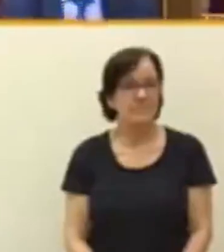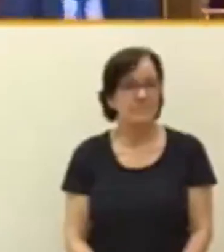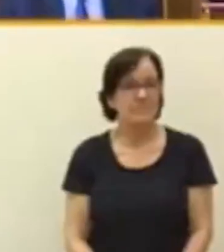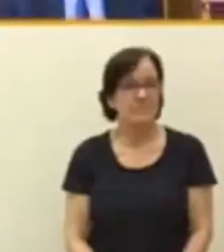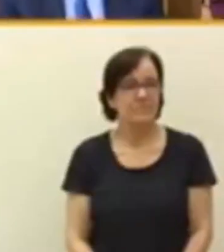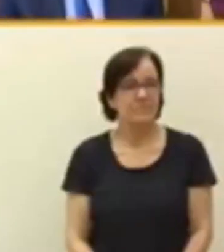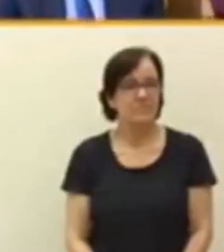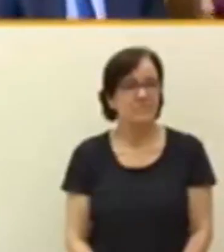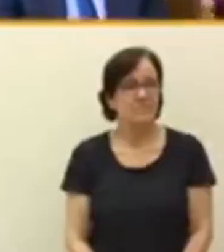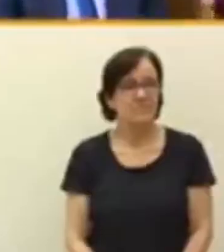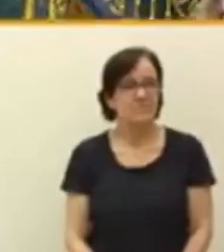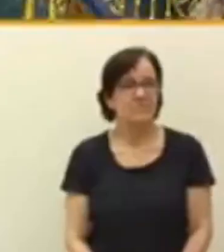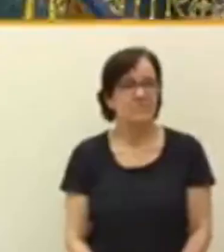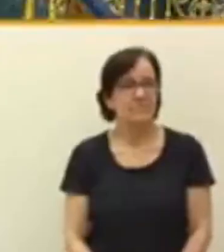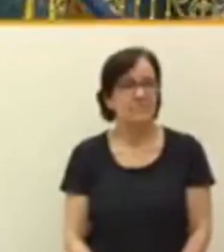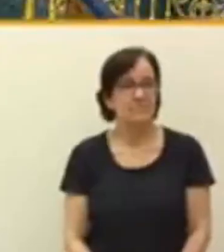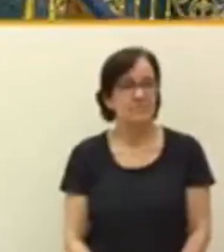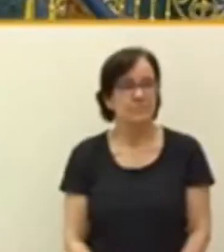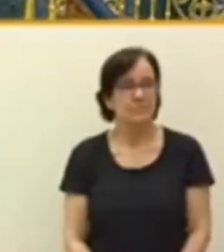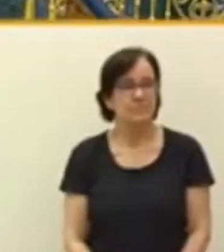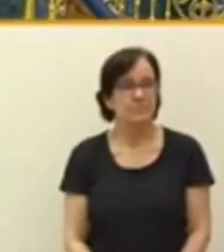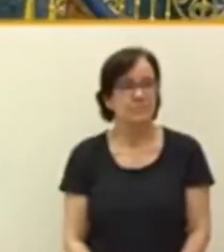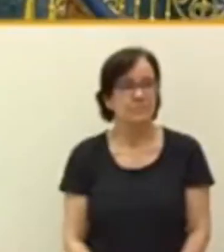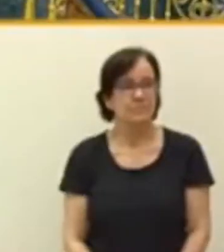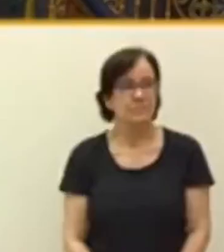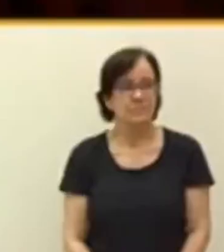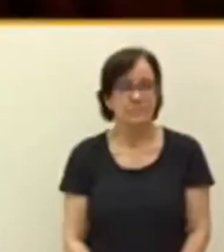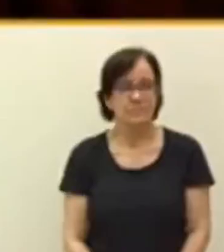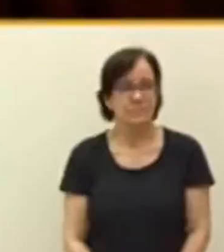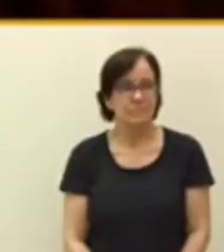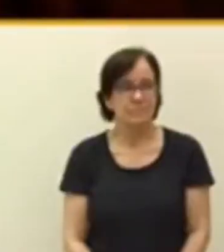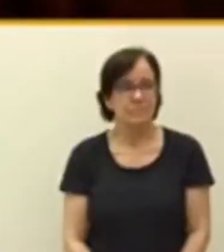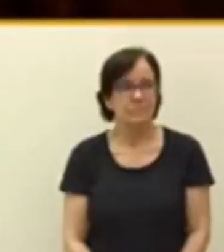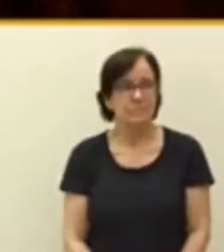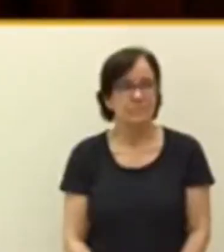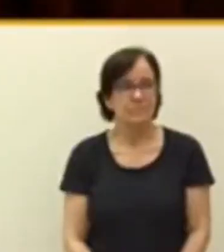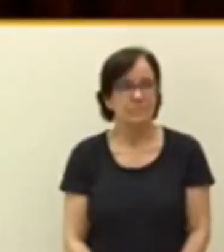Yo tengo más de 20 años de haber sido parlamentario.